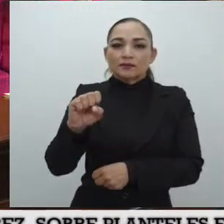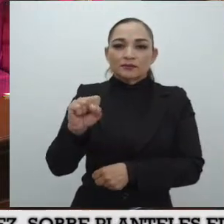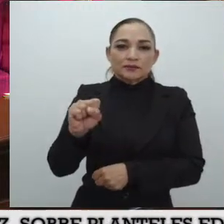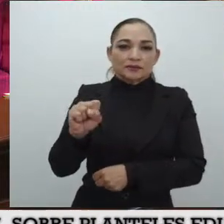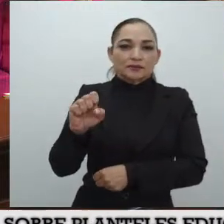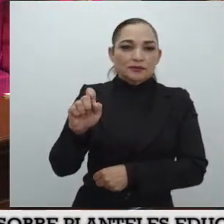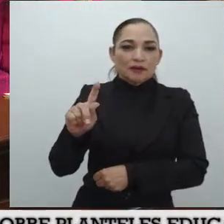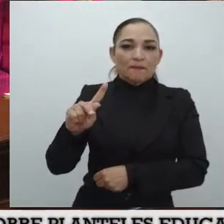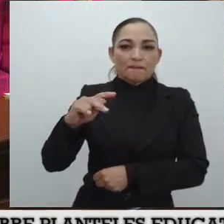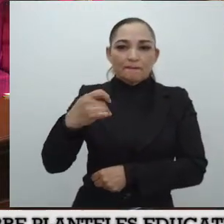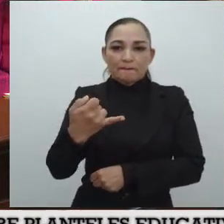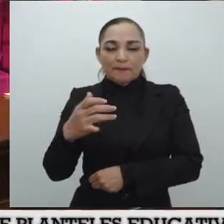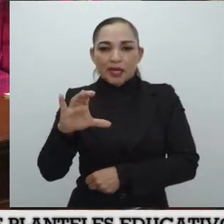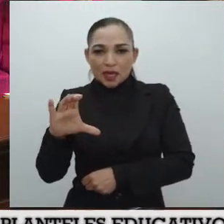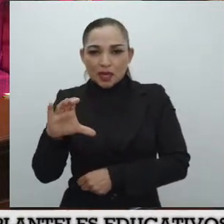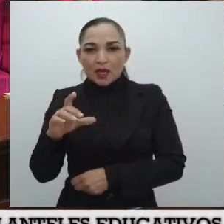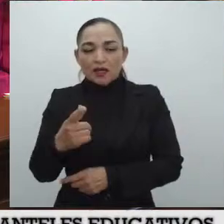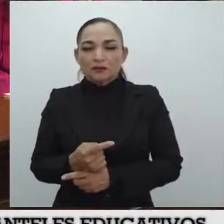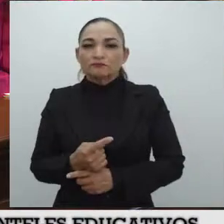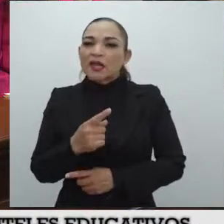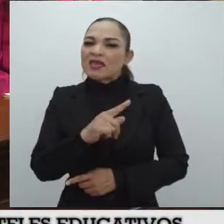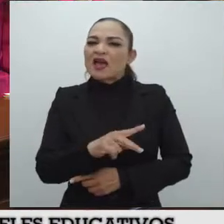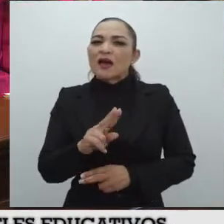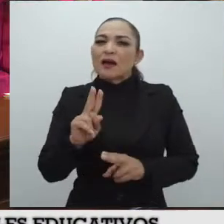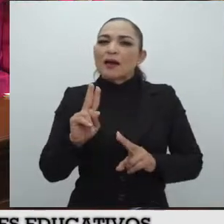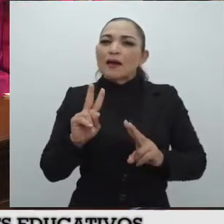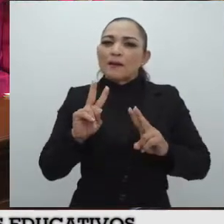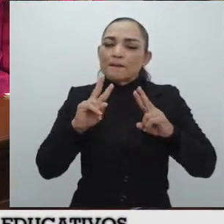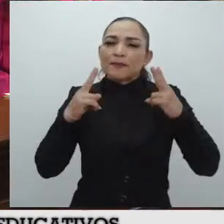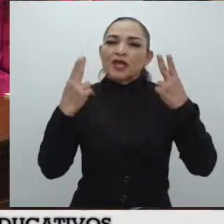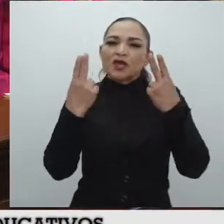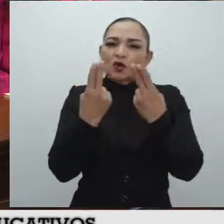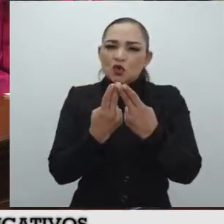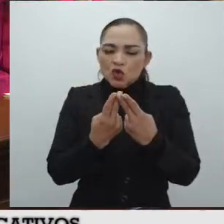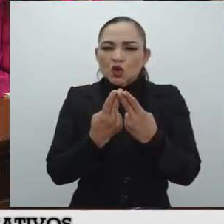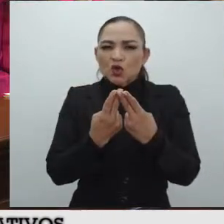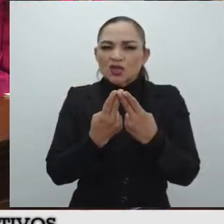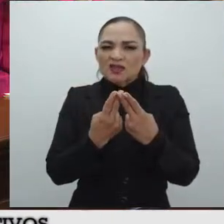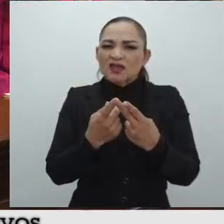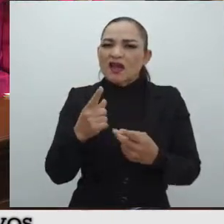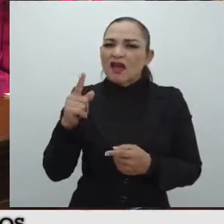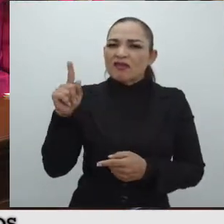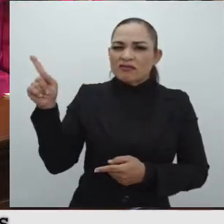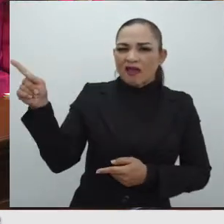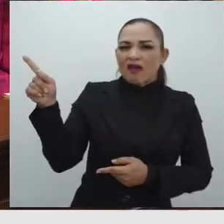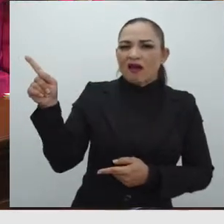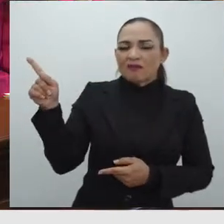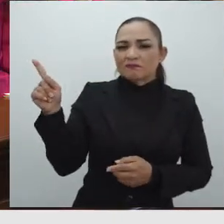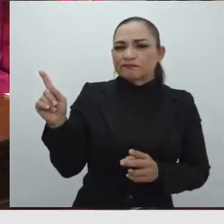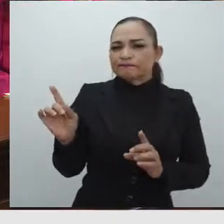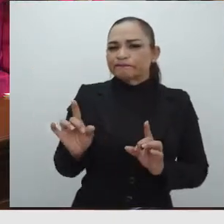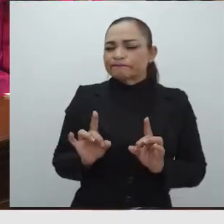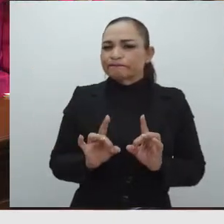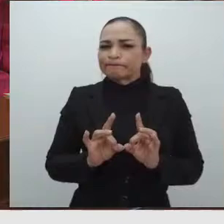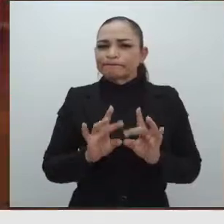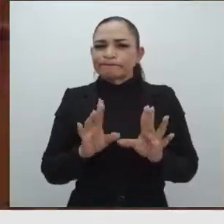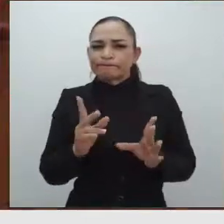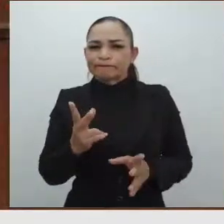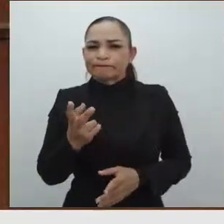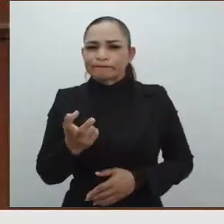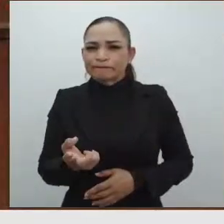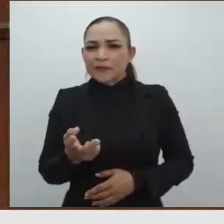porque en mi unión pasó un asunto que prácticamente es lo que están anunciando los compañeros